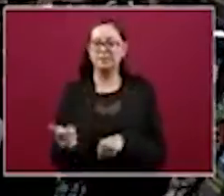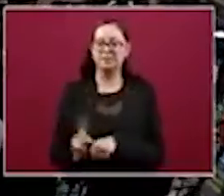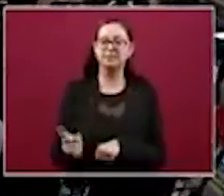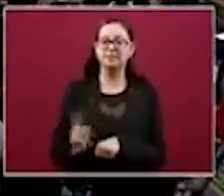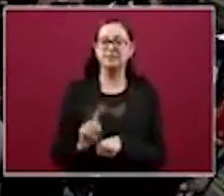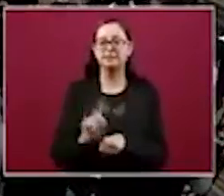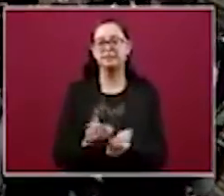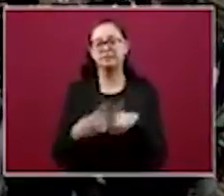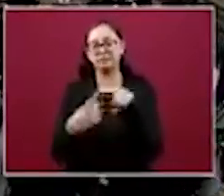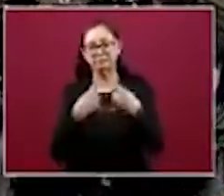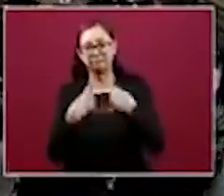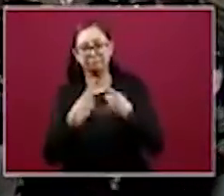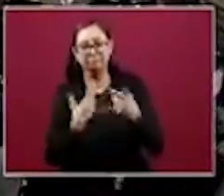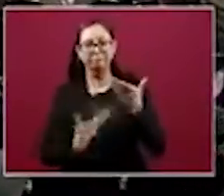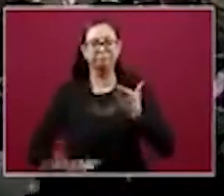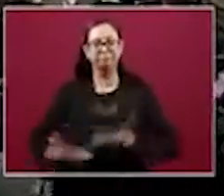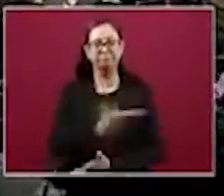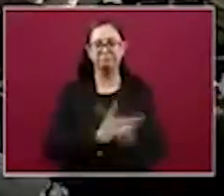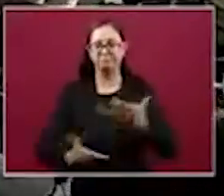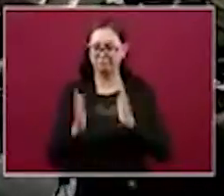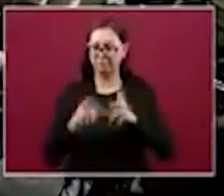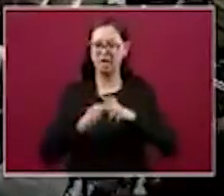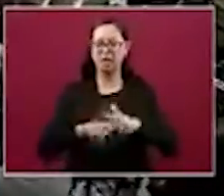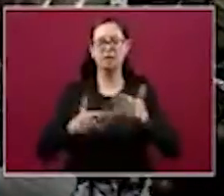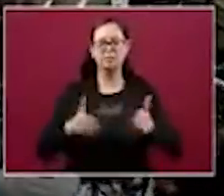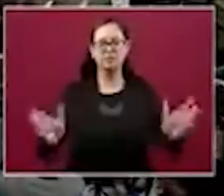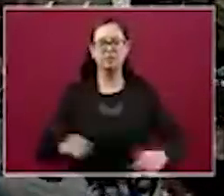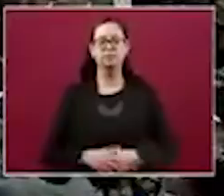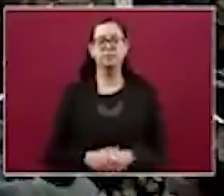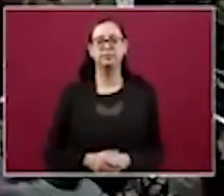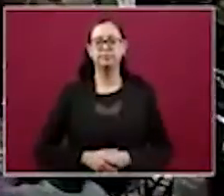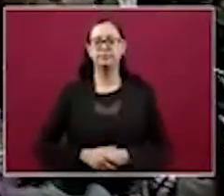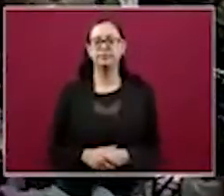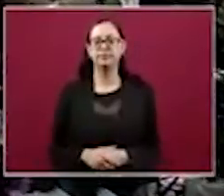diálogo circular. A ver, empezamos.